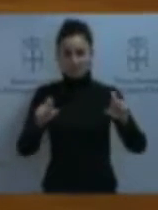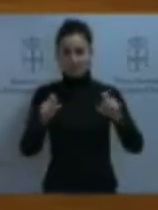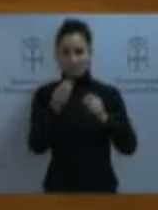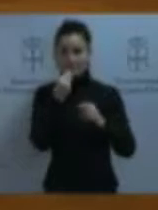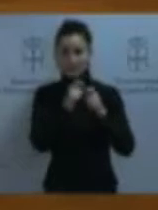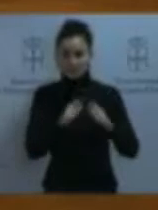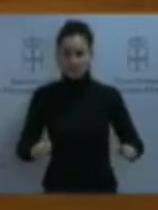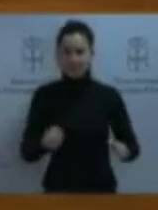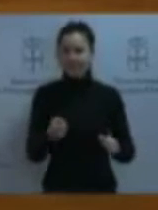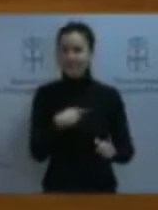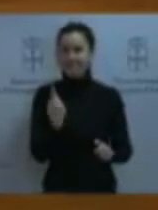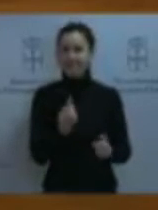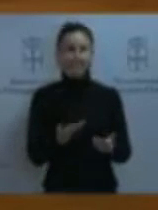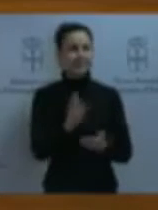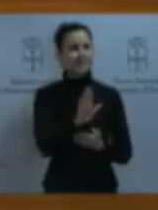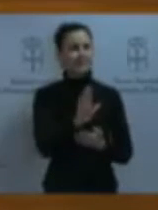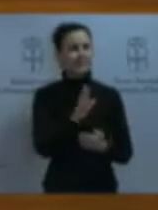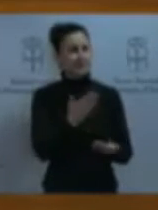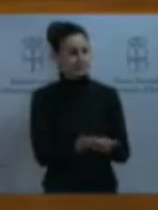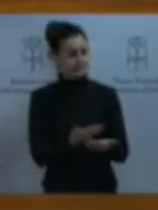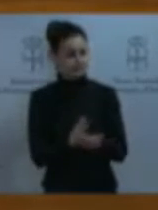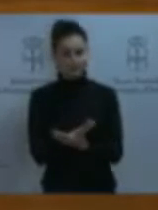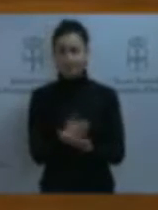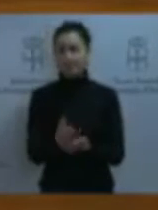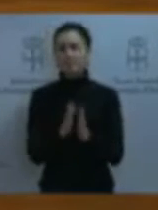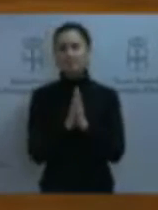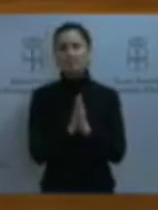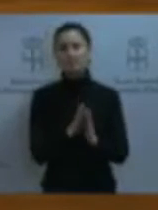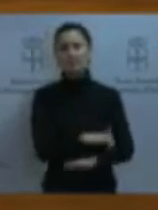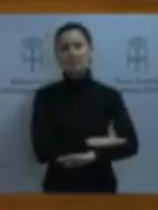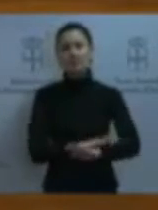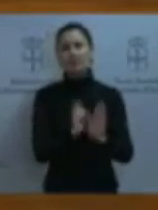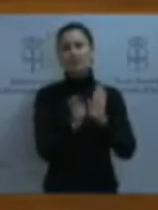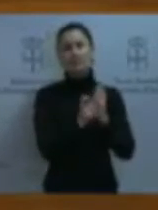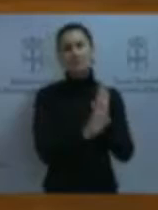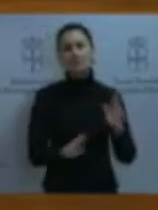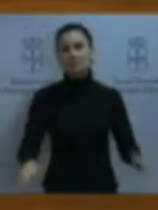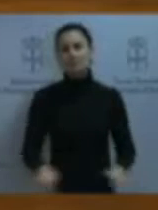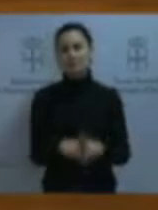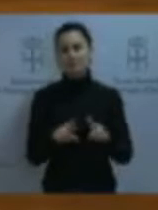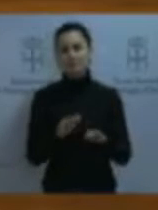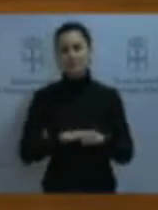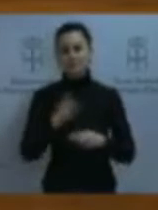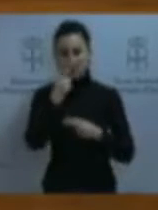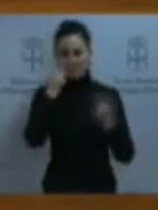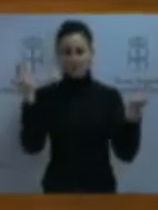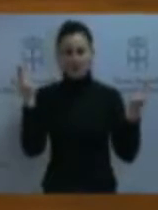mediara, pedíamos cláusulas sociales en la contratación pública para evitar casos como este en los